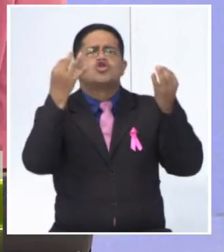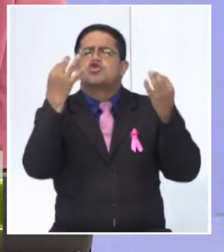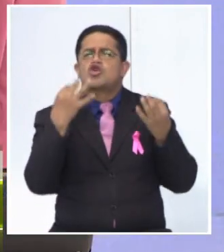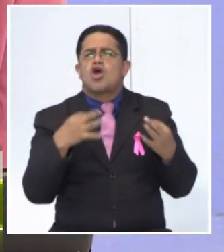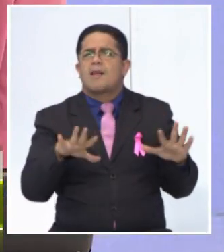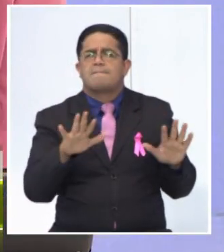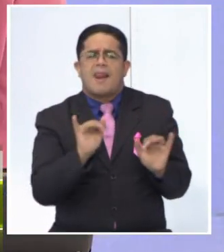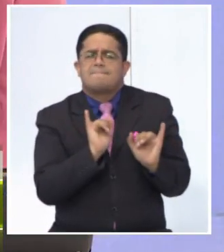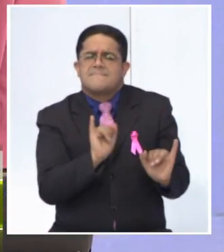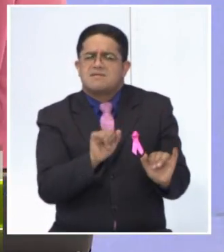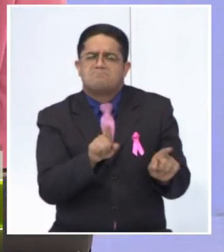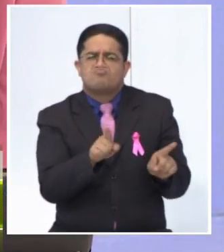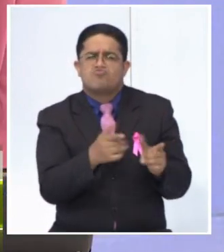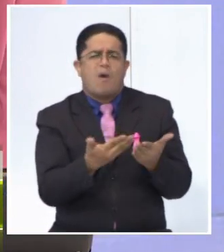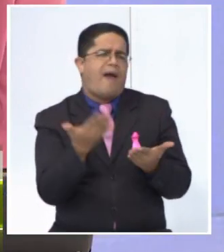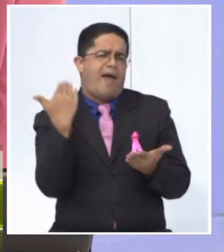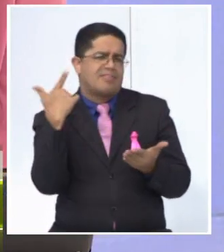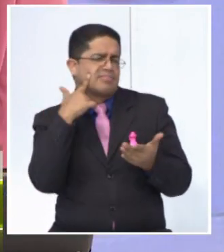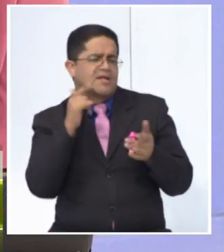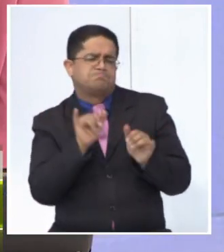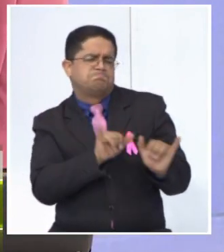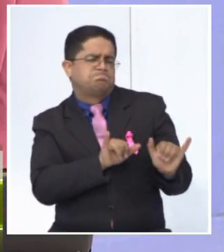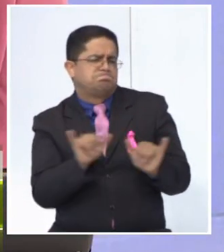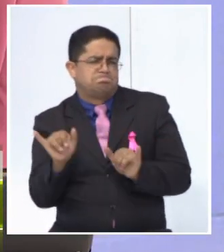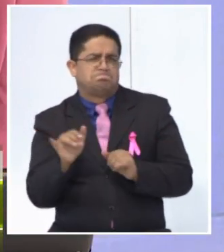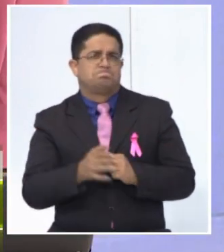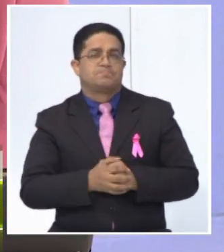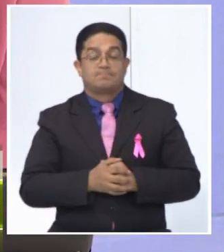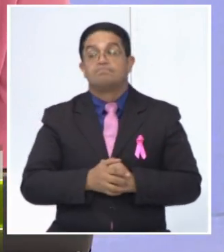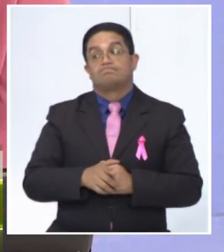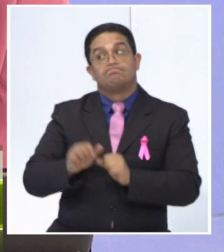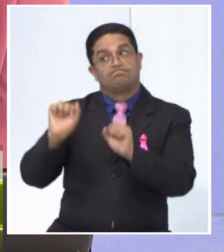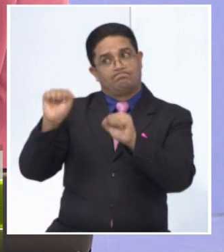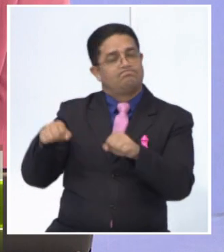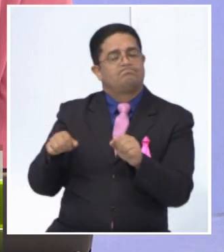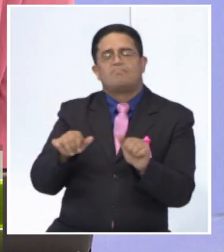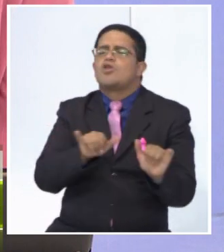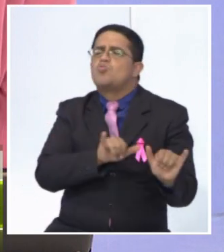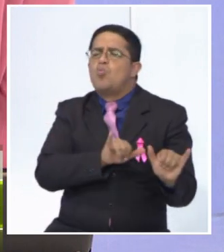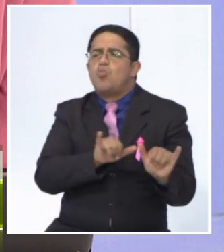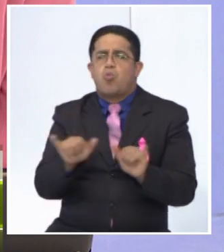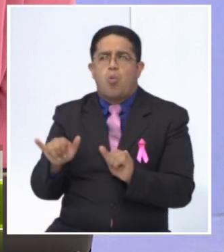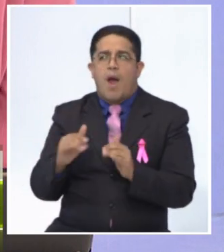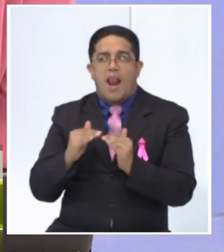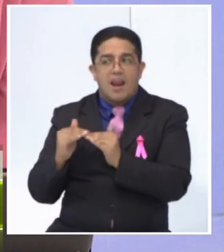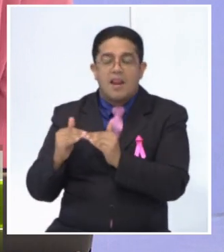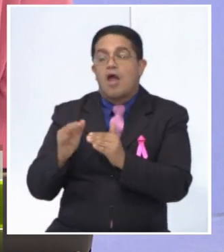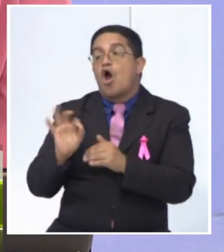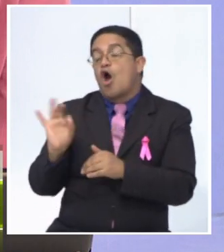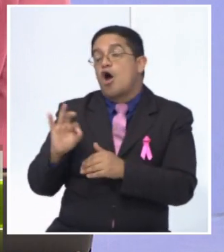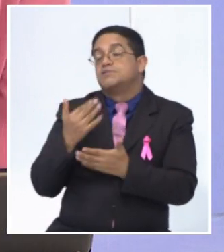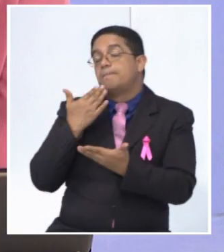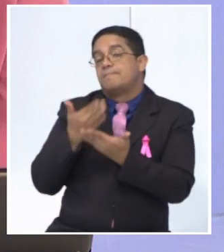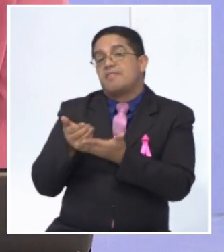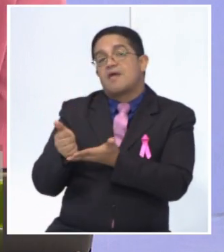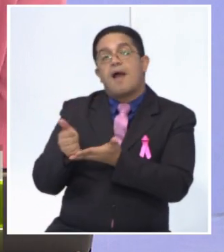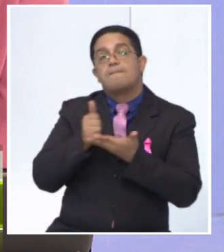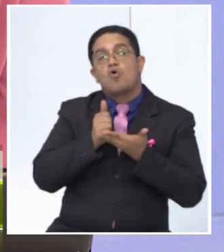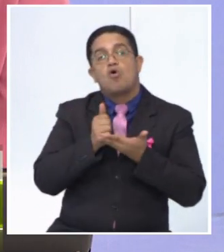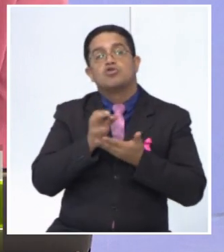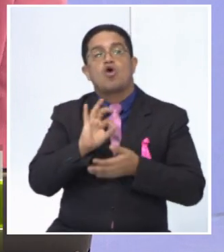misma manera que siempre la hemos tratado. Claro, ser igual y además si nos piden apoyo o que claro. quieren hablar,